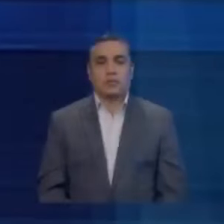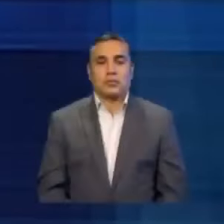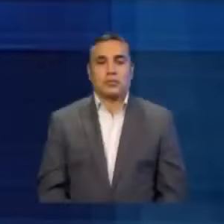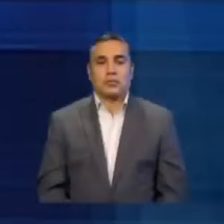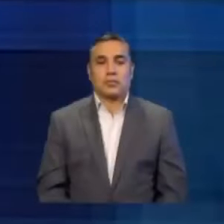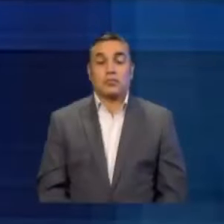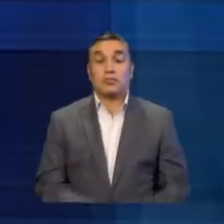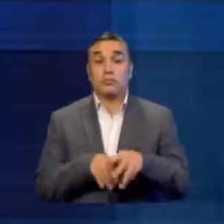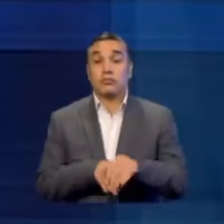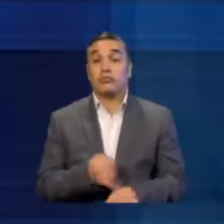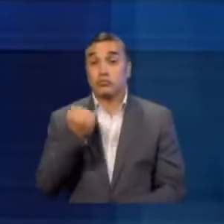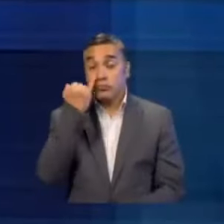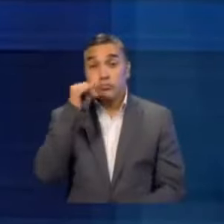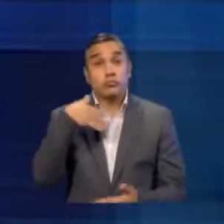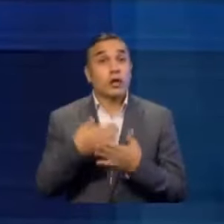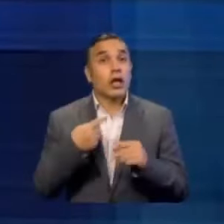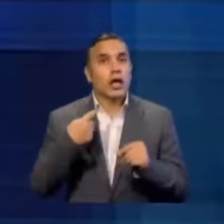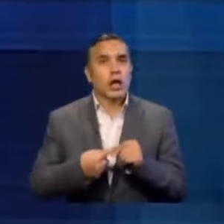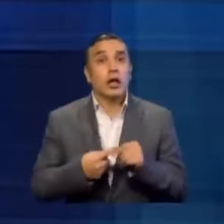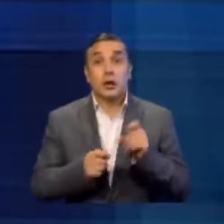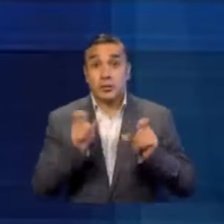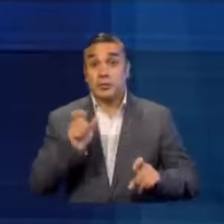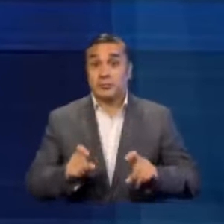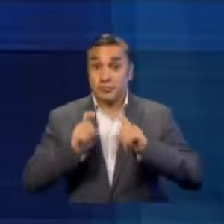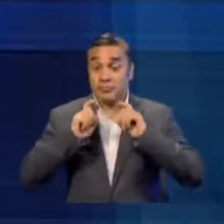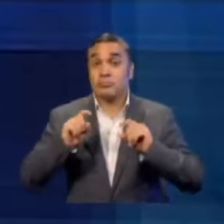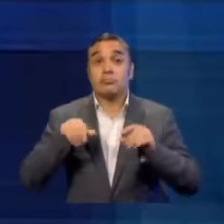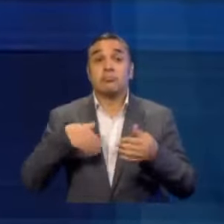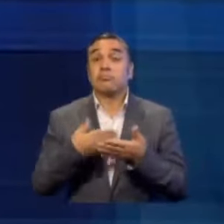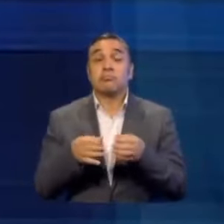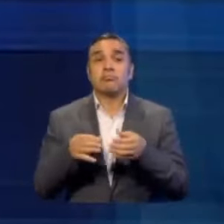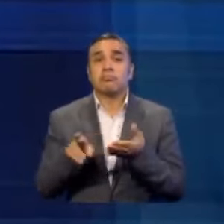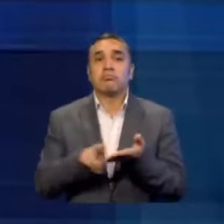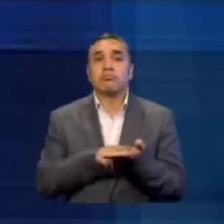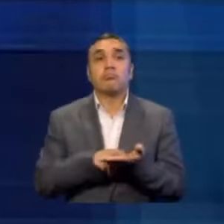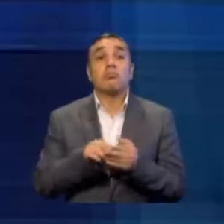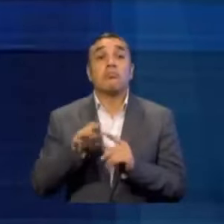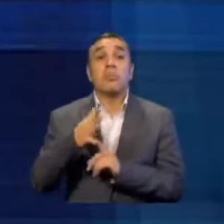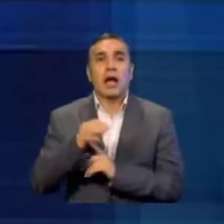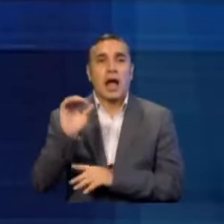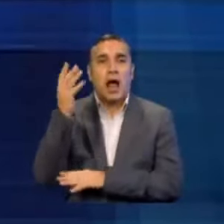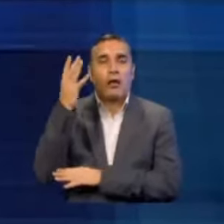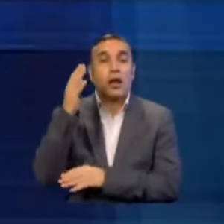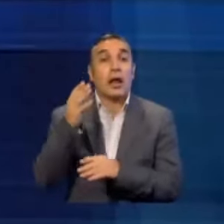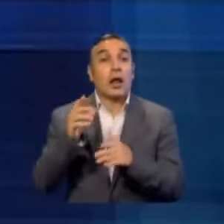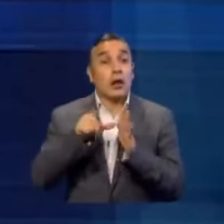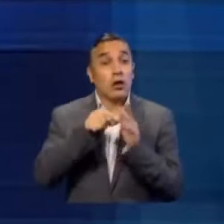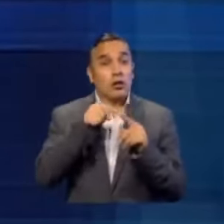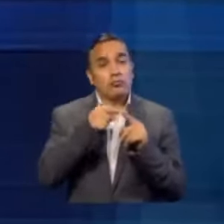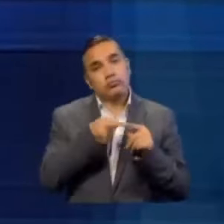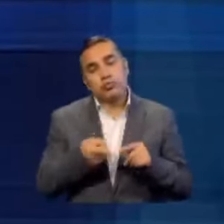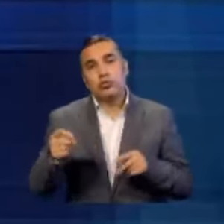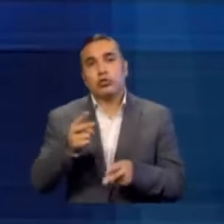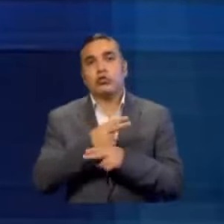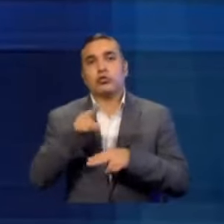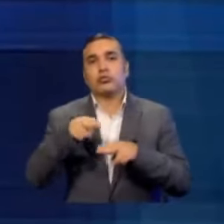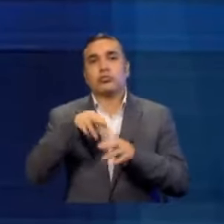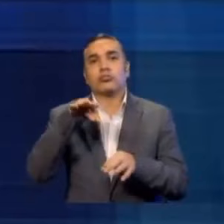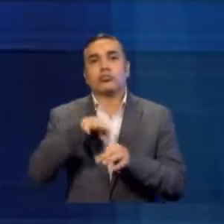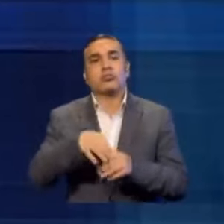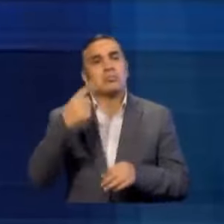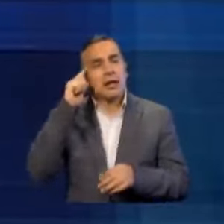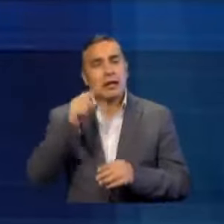marcha indígena llegó a Quito. Los manifestantes están reunidos en el Parque El Arbolito antes de salir hacia el Consejo Nacional